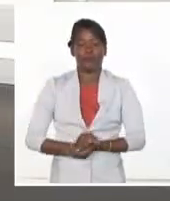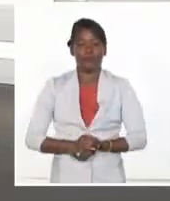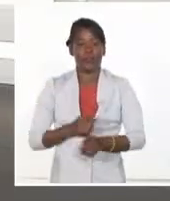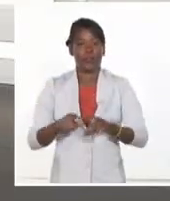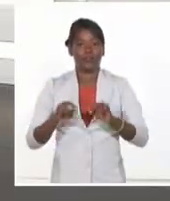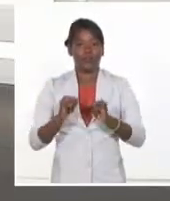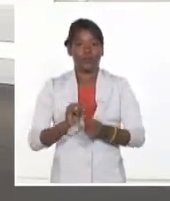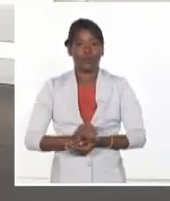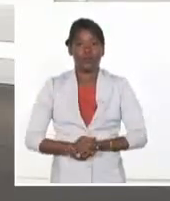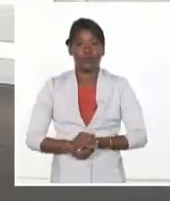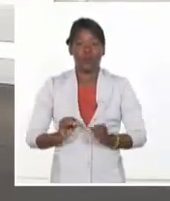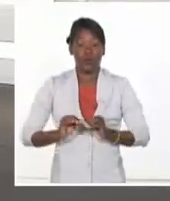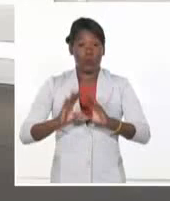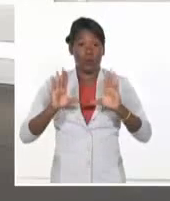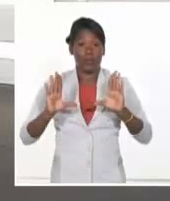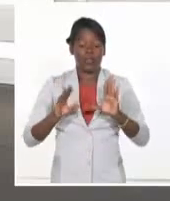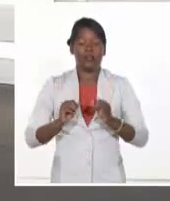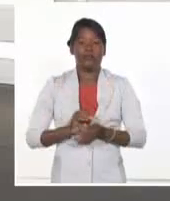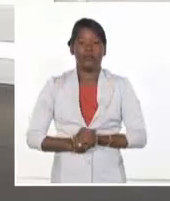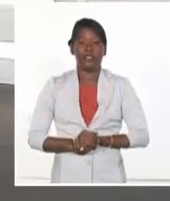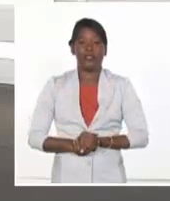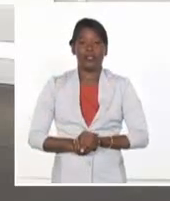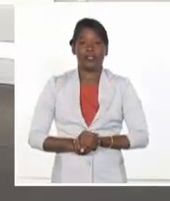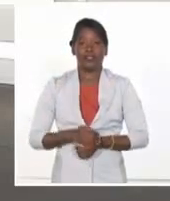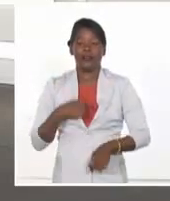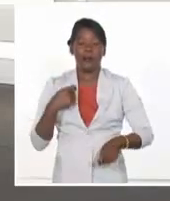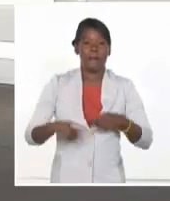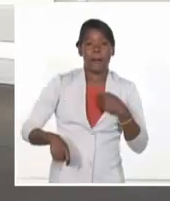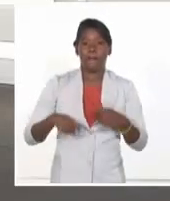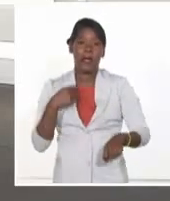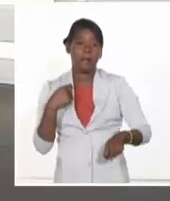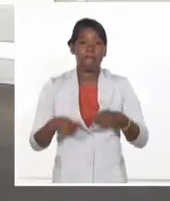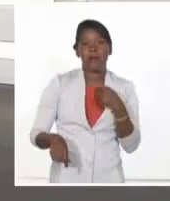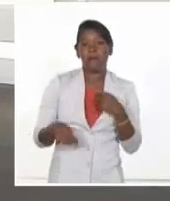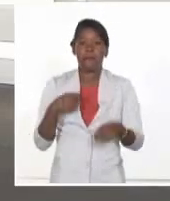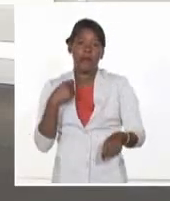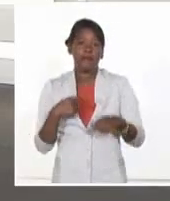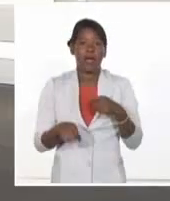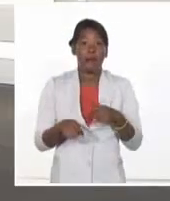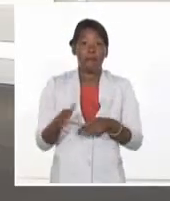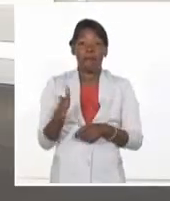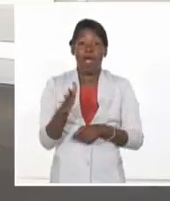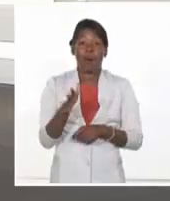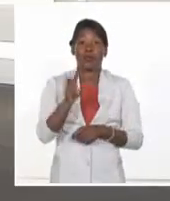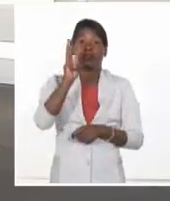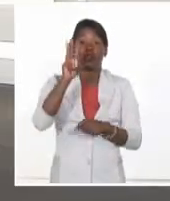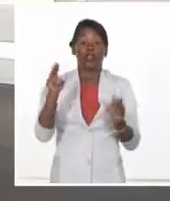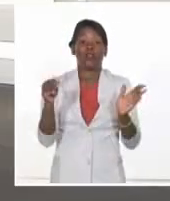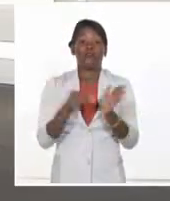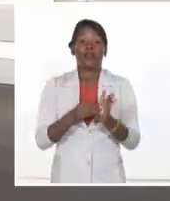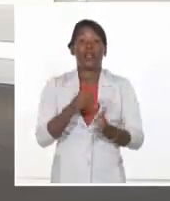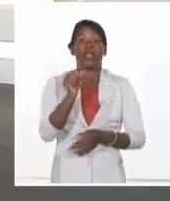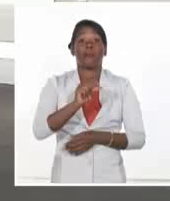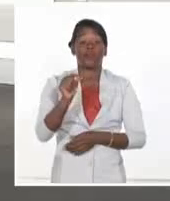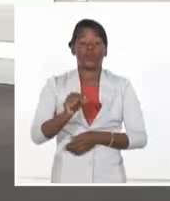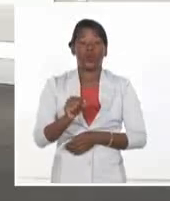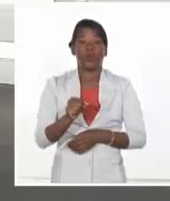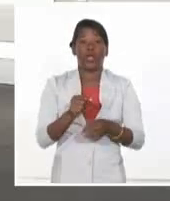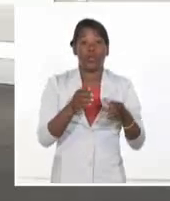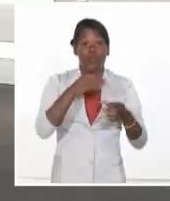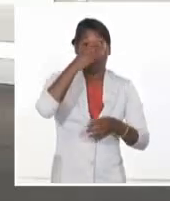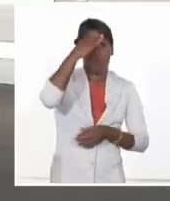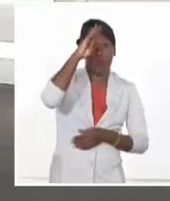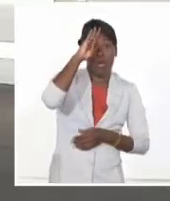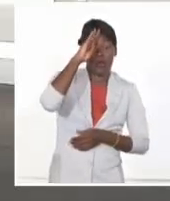la tradicional carrera Maravana, la cual contó con la participación de más de 3.000 andarines, entre nacionales y extranjeros. Al término